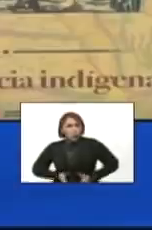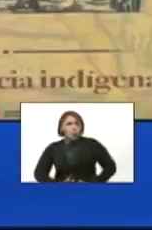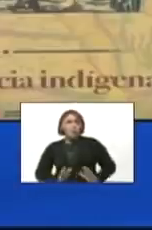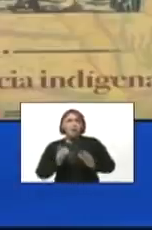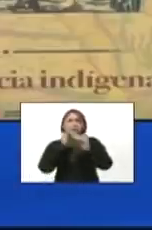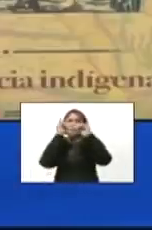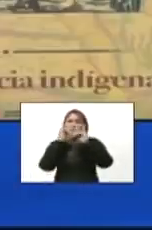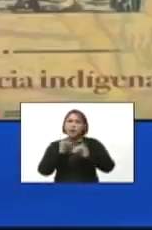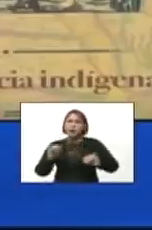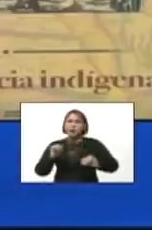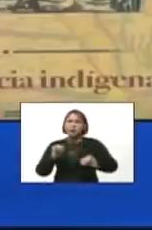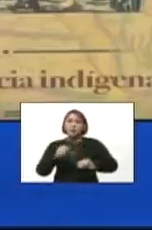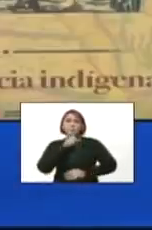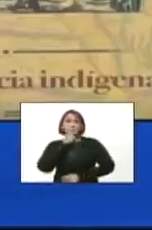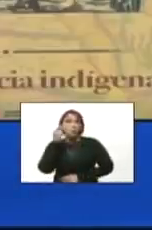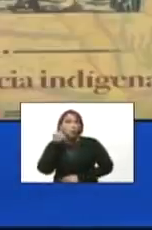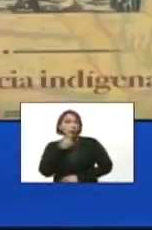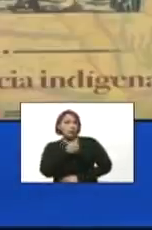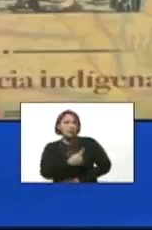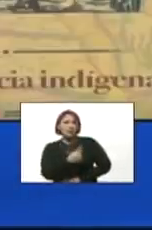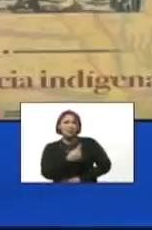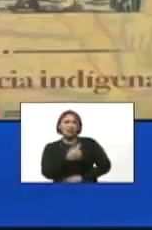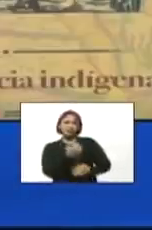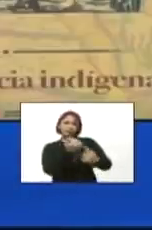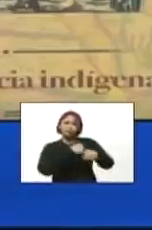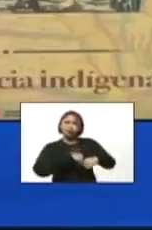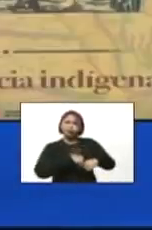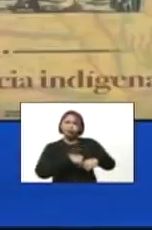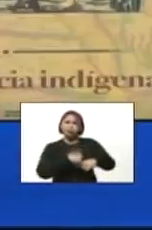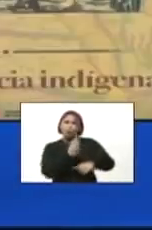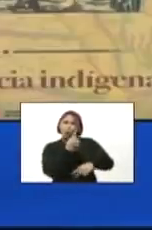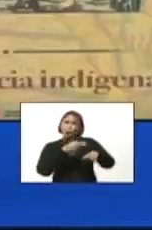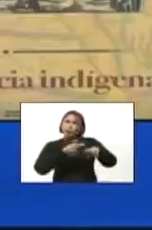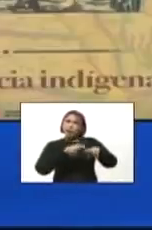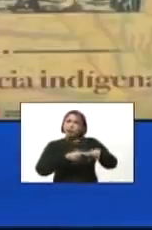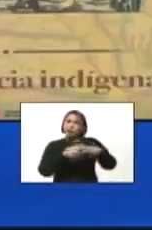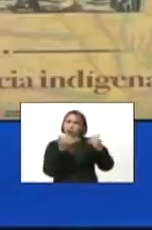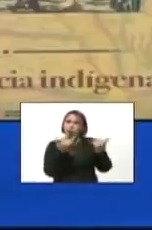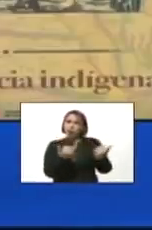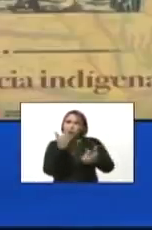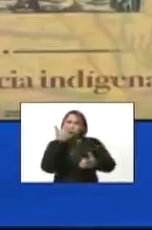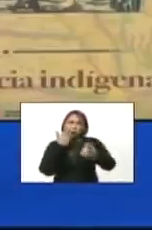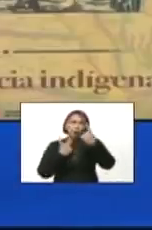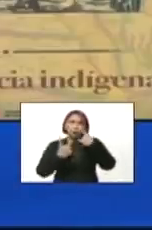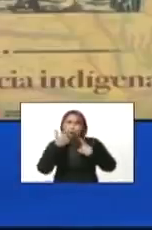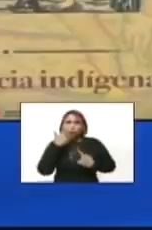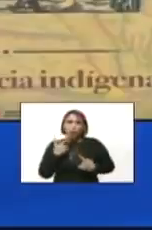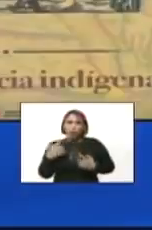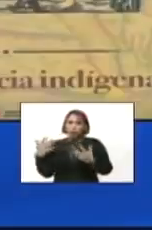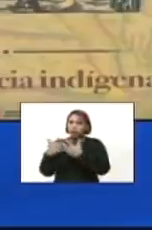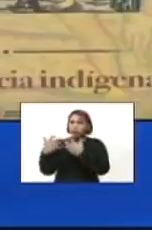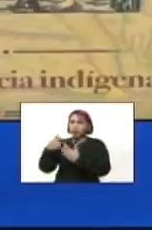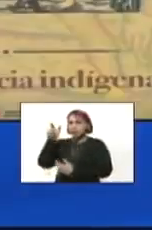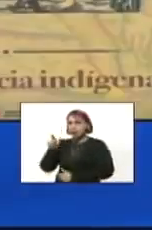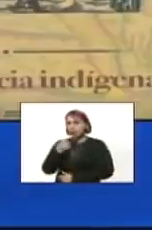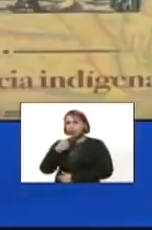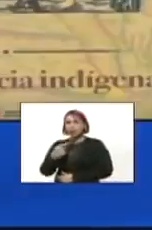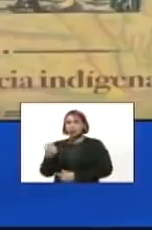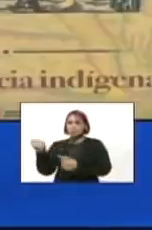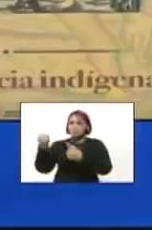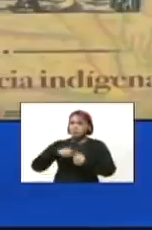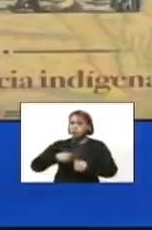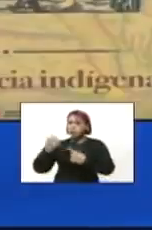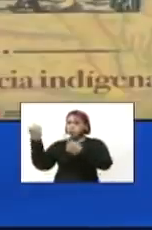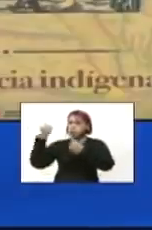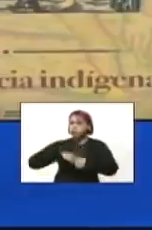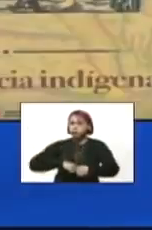llora. Y la anciana dice, vencidos, y un niño llora ahora, llora. Y el guerrero dice, vencidos,